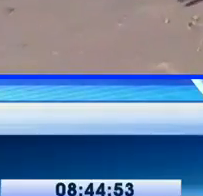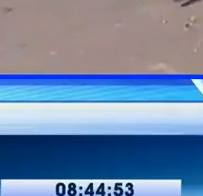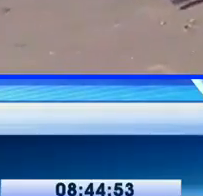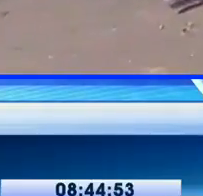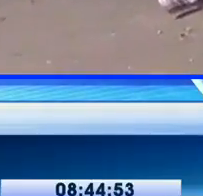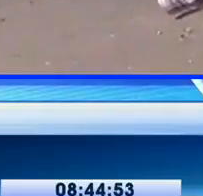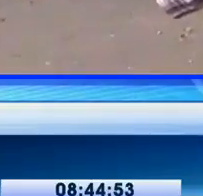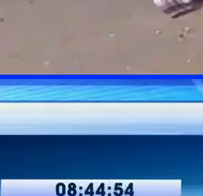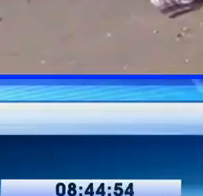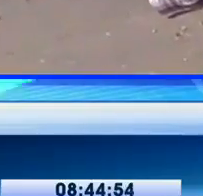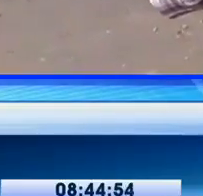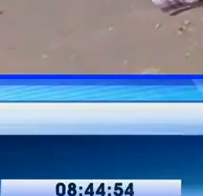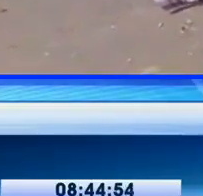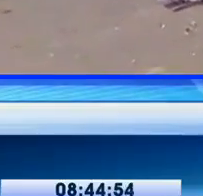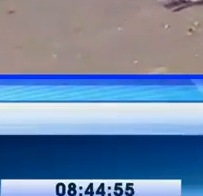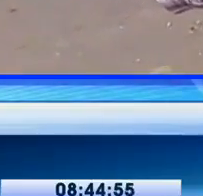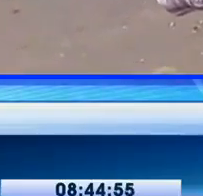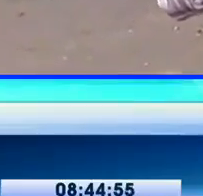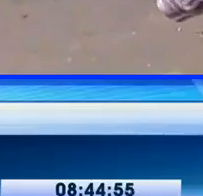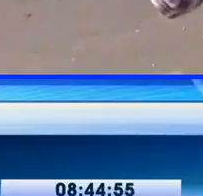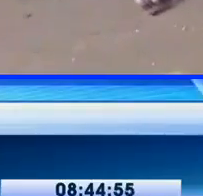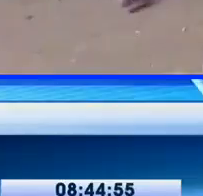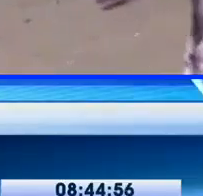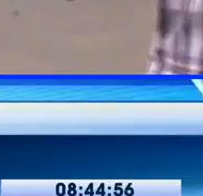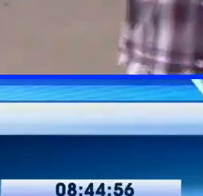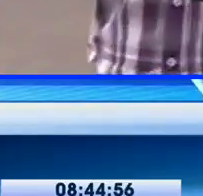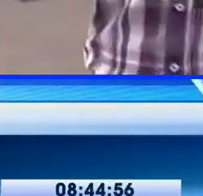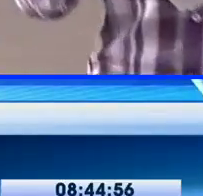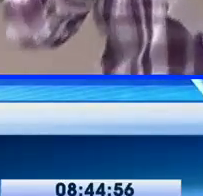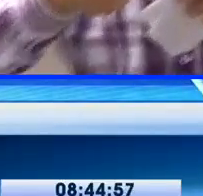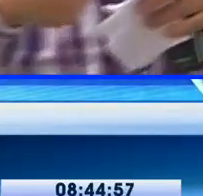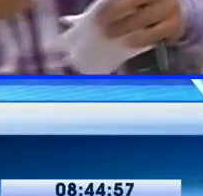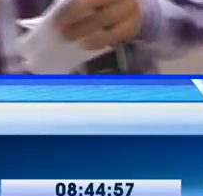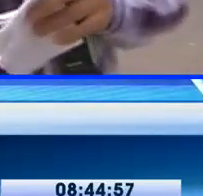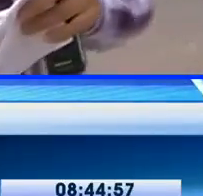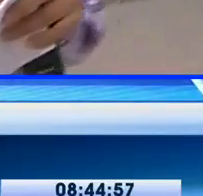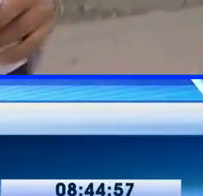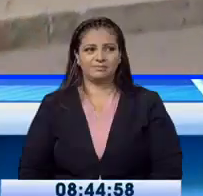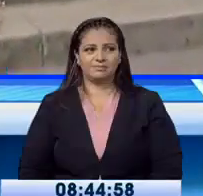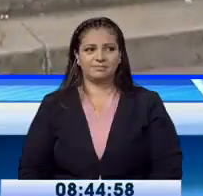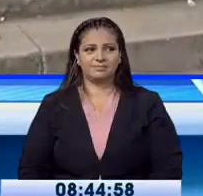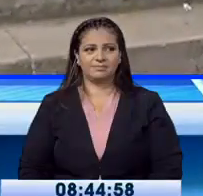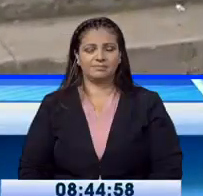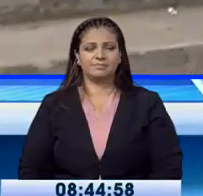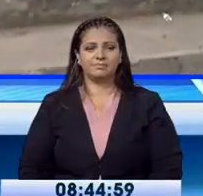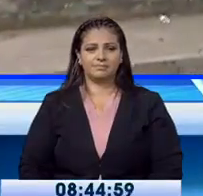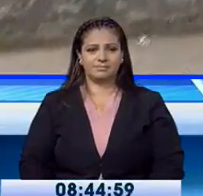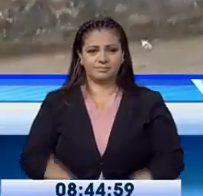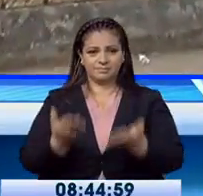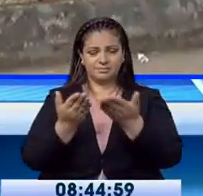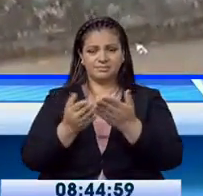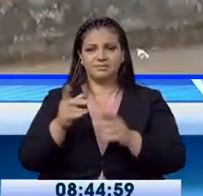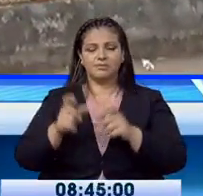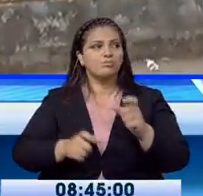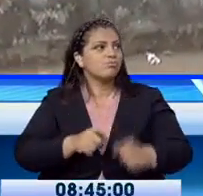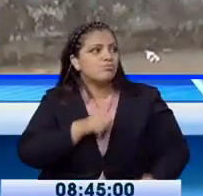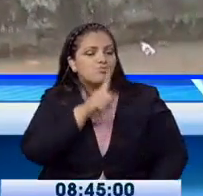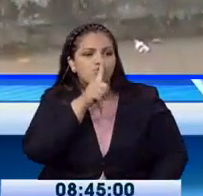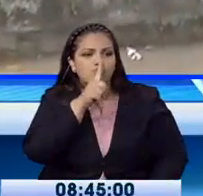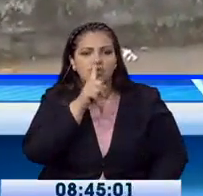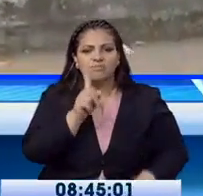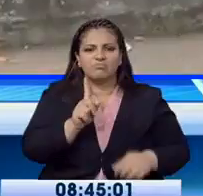fui hugo el porque apesta es porque muchas personas realizan sus necesidades en harvard heces